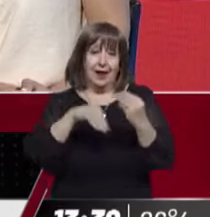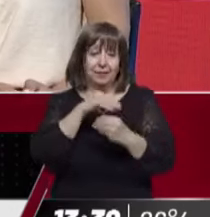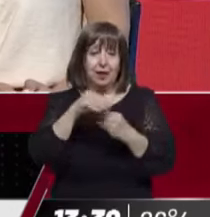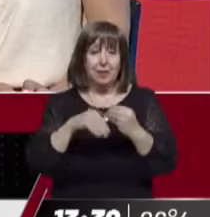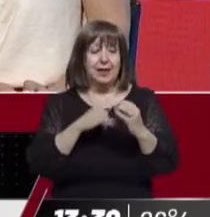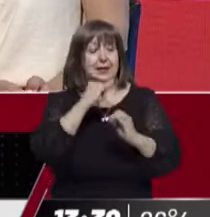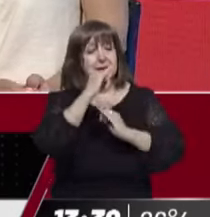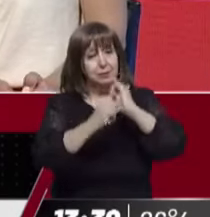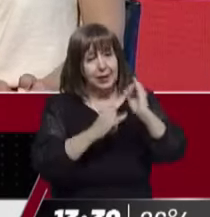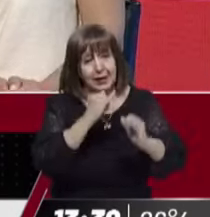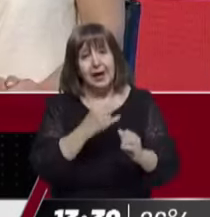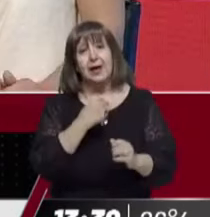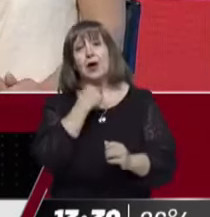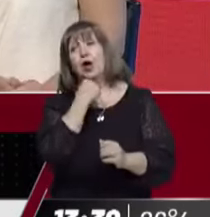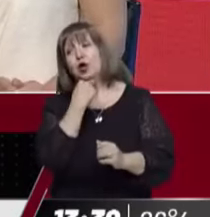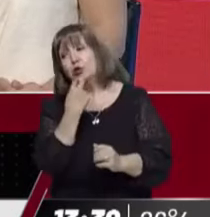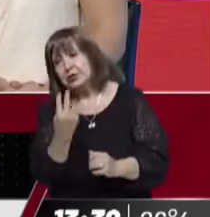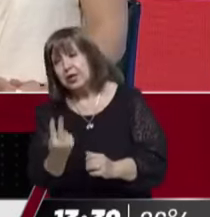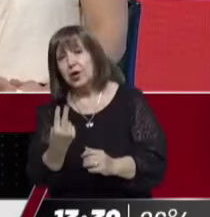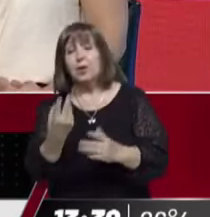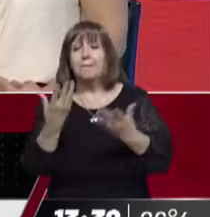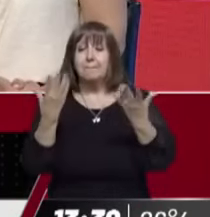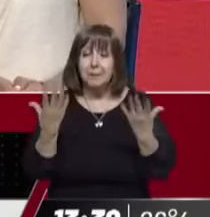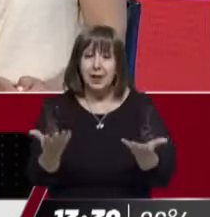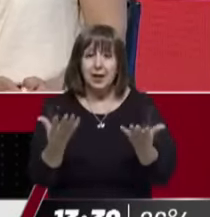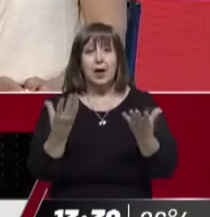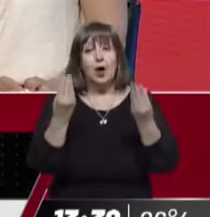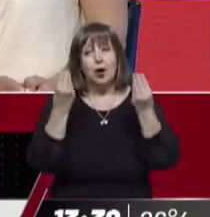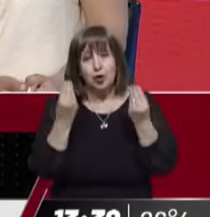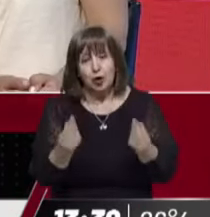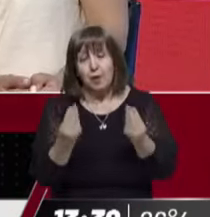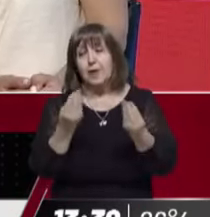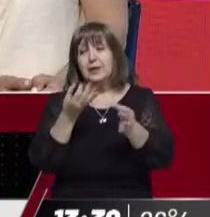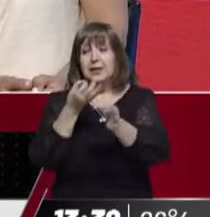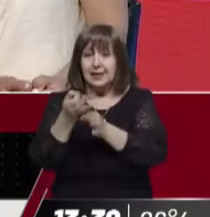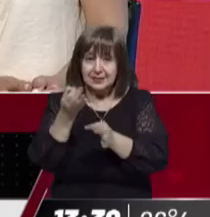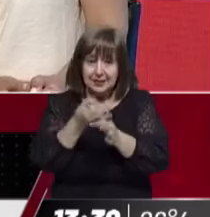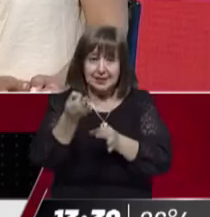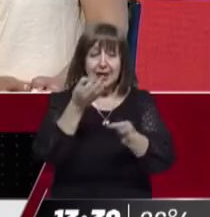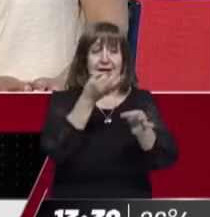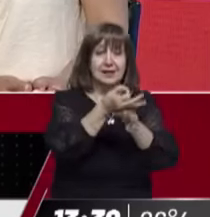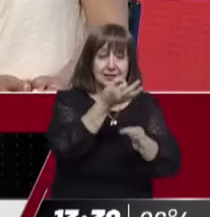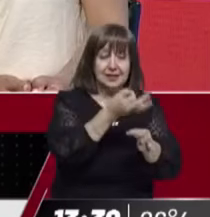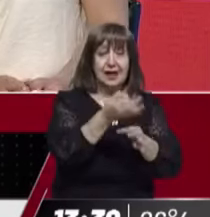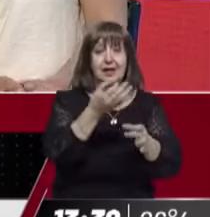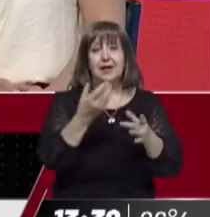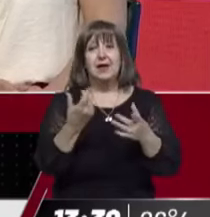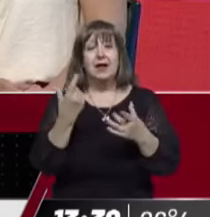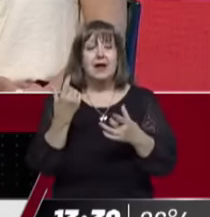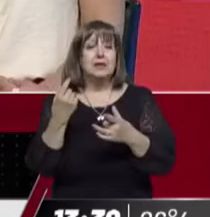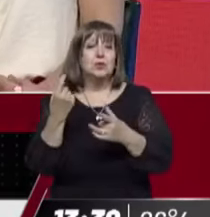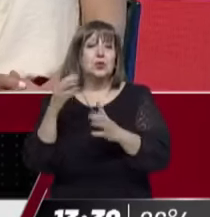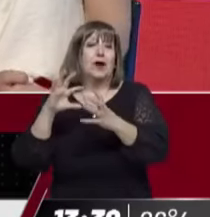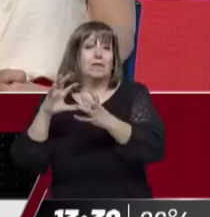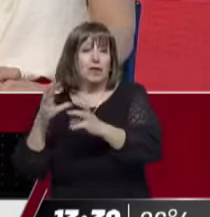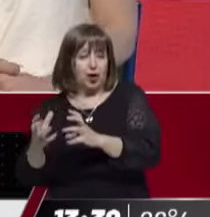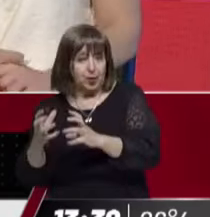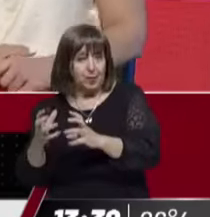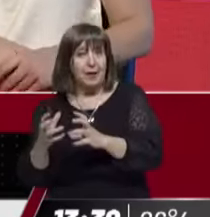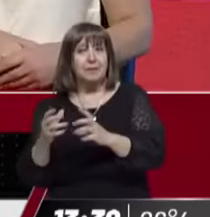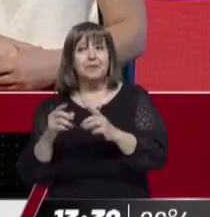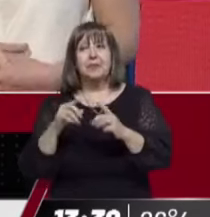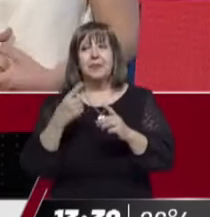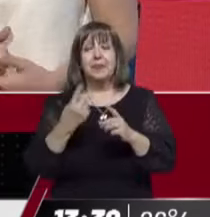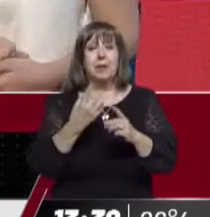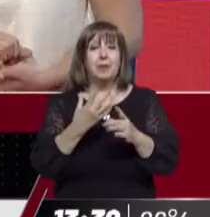reflexión, ese diálogo con los padres y el ejemplo de los padres a los niños también es muy importante. Así que bueno, son varias patas, seguramente se va a trabajar esto el colegio